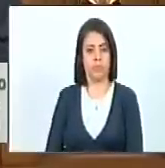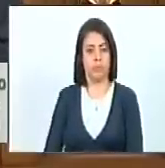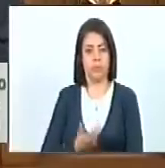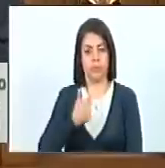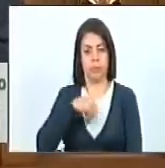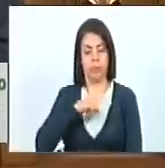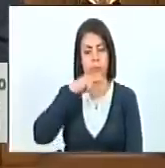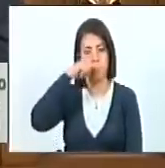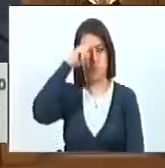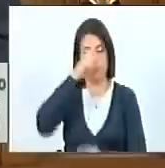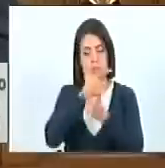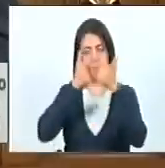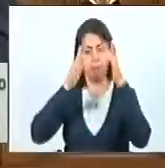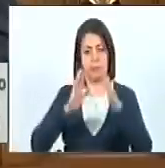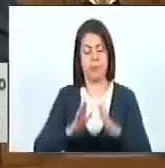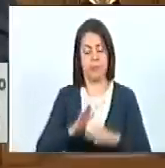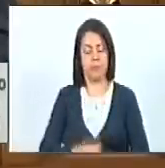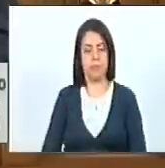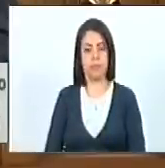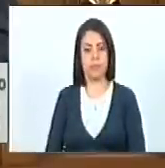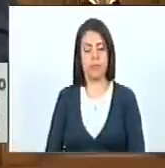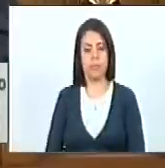nuestro Padre Libertador.